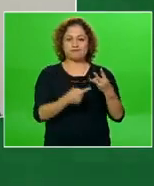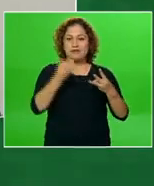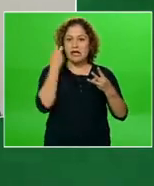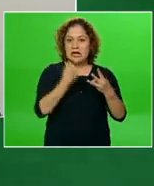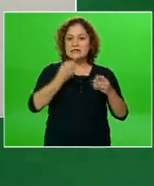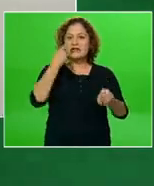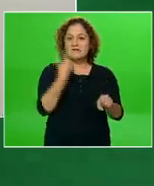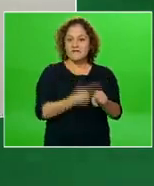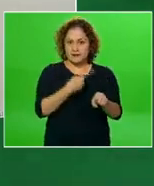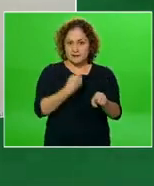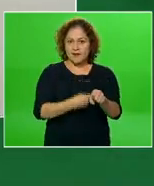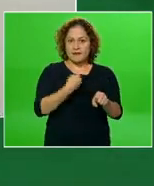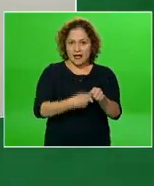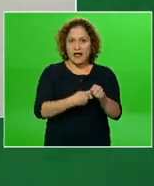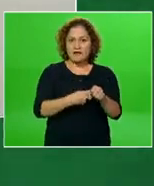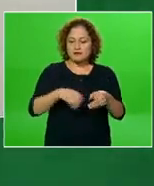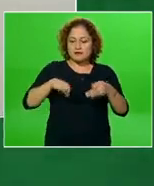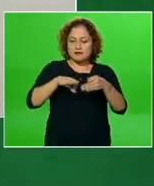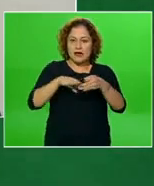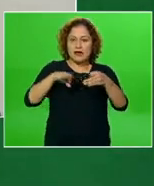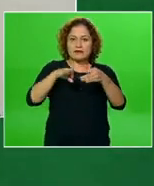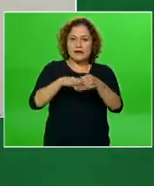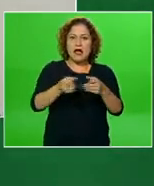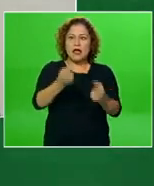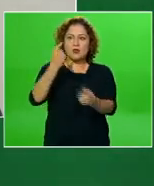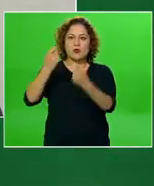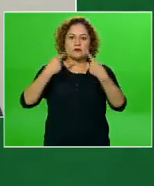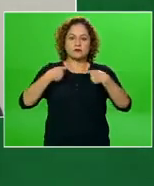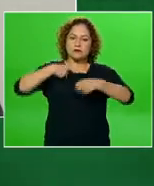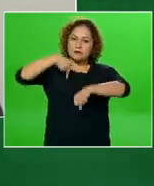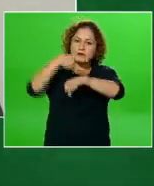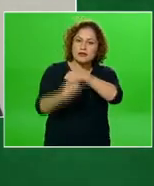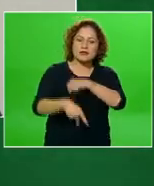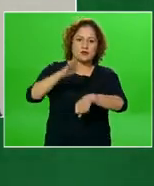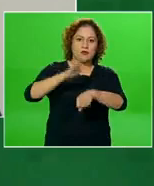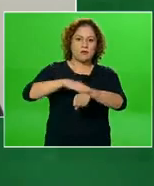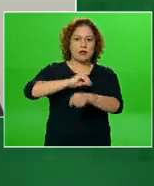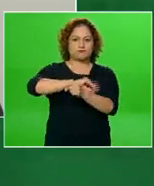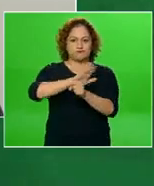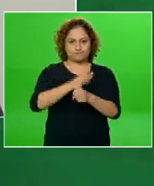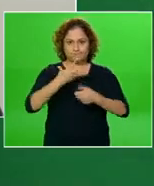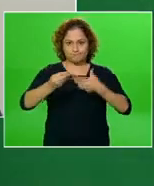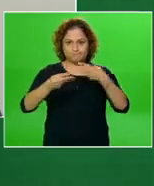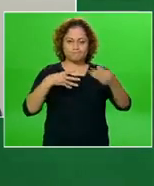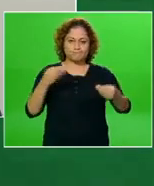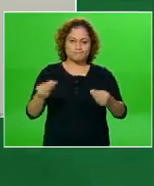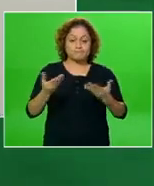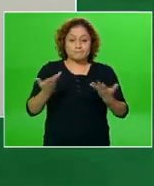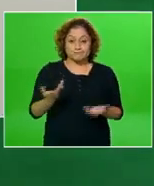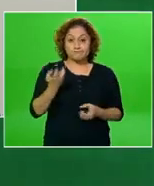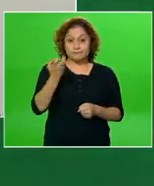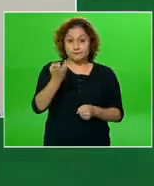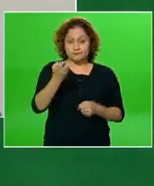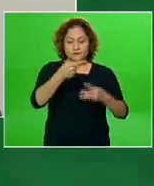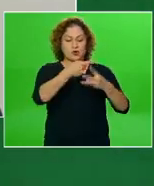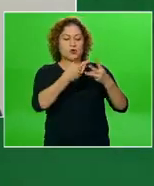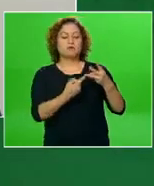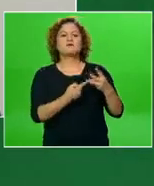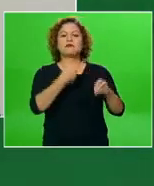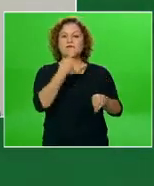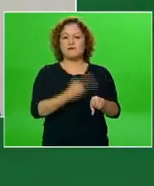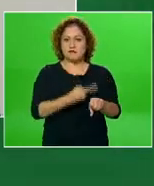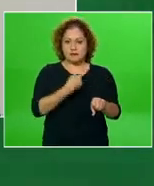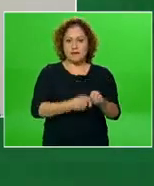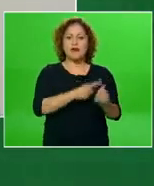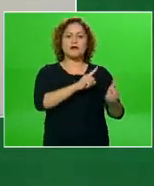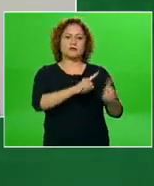comorbilidades solamente si tomamos el sobrepeso y la obesidad como como aunque son dos condiciones diferentes pero tomemos lo bendicen en